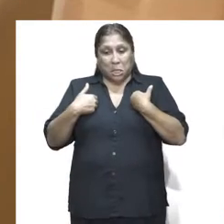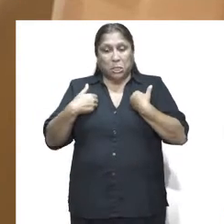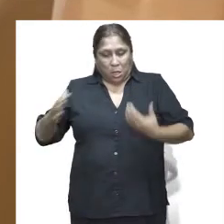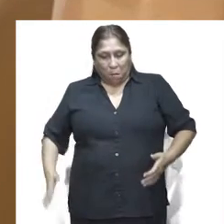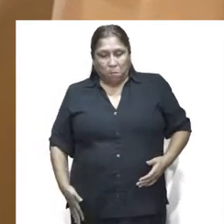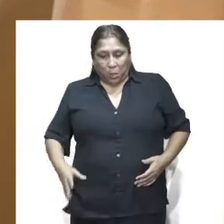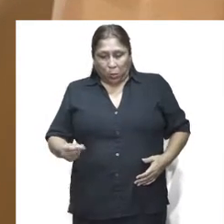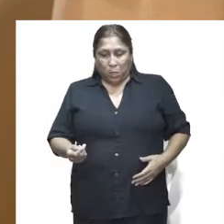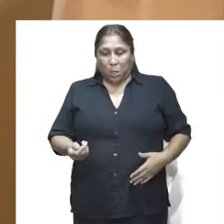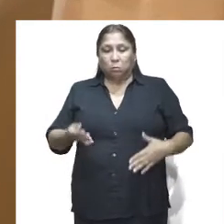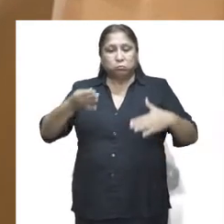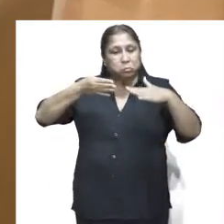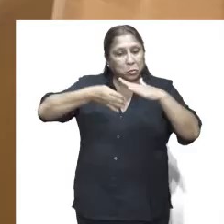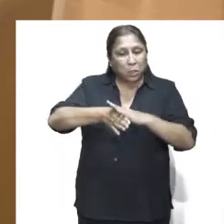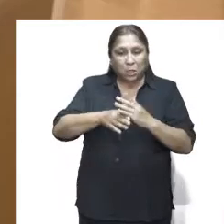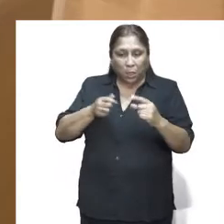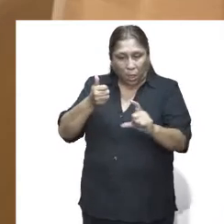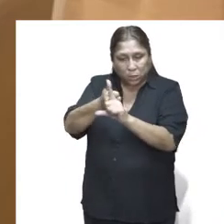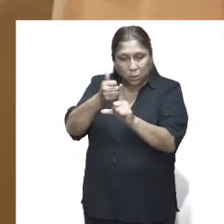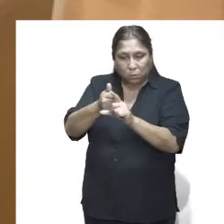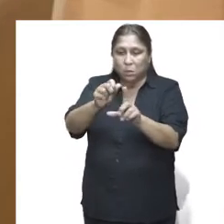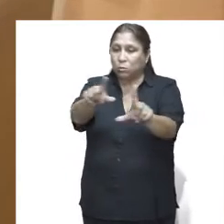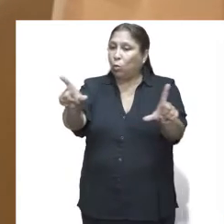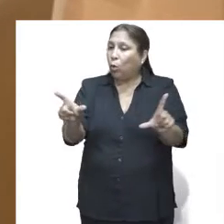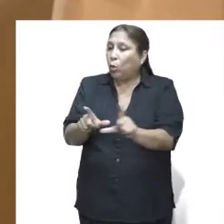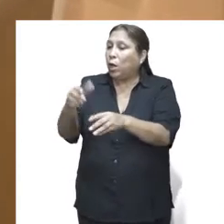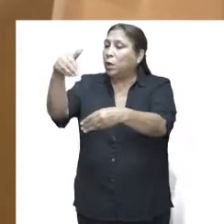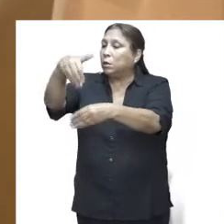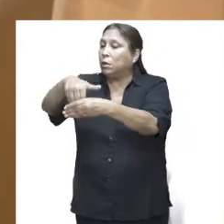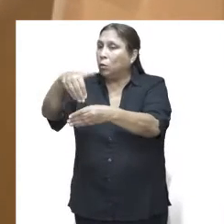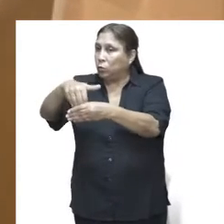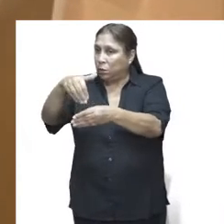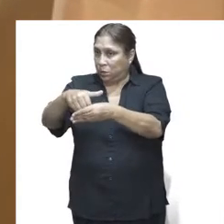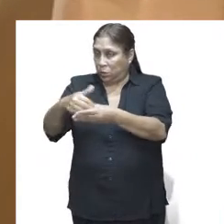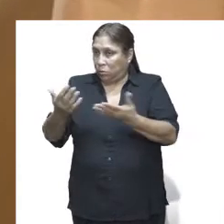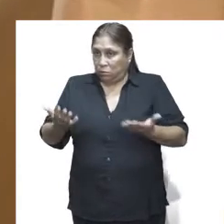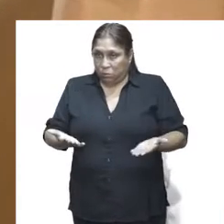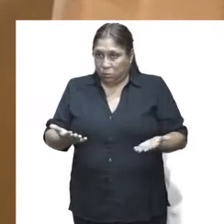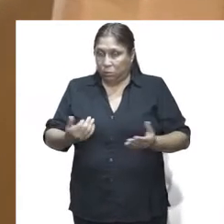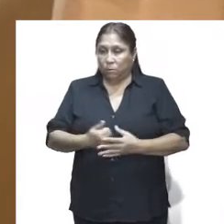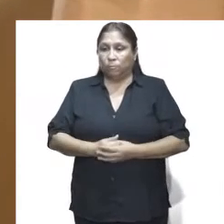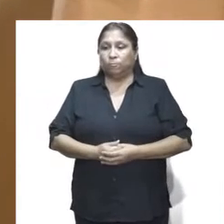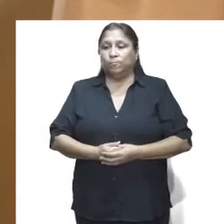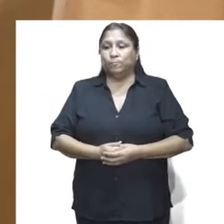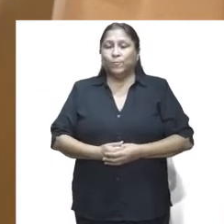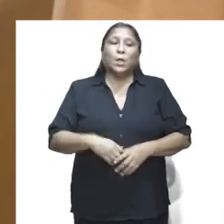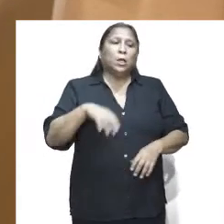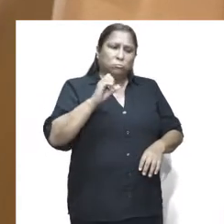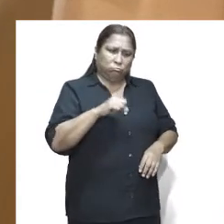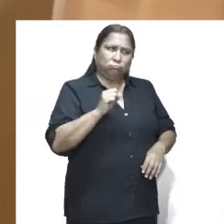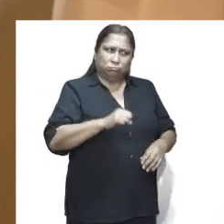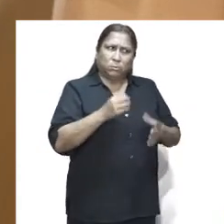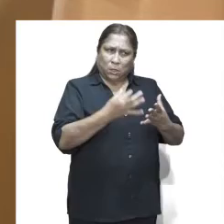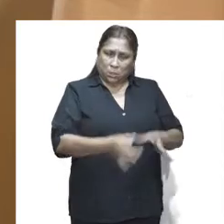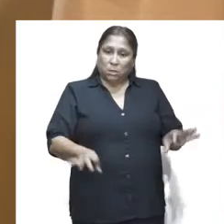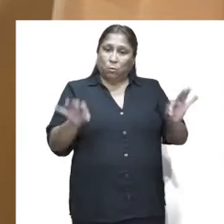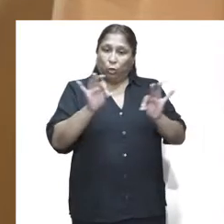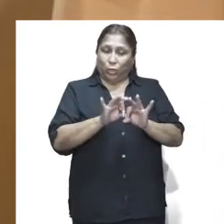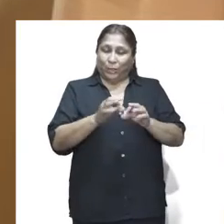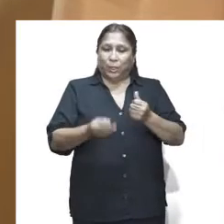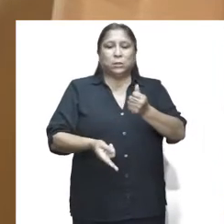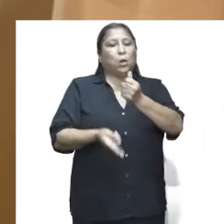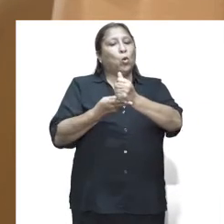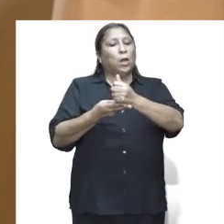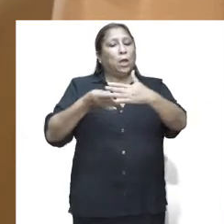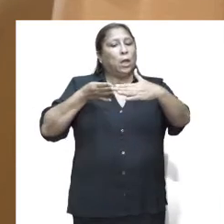pueda acceder hasta el lugar donde tiene que emitir su voto? Sí, es muy importante asegurar la accesibilidad